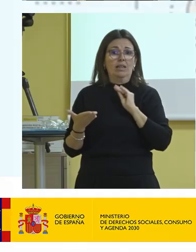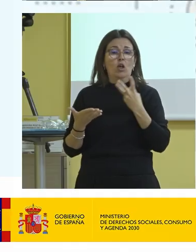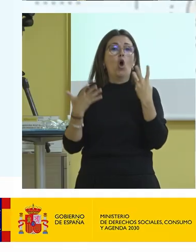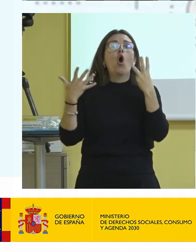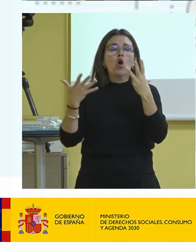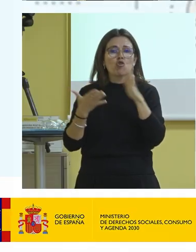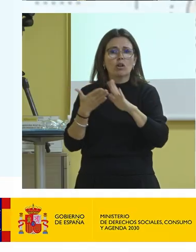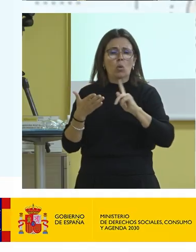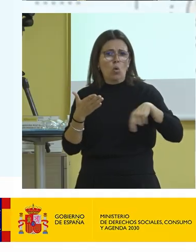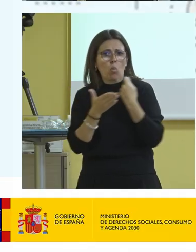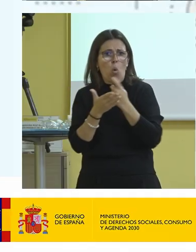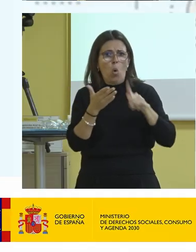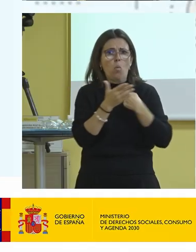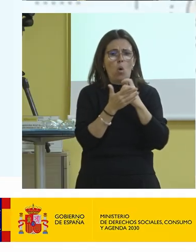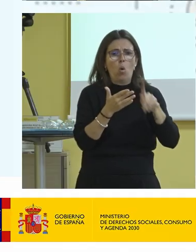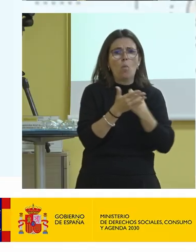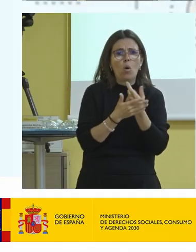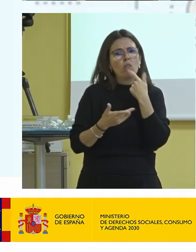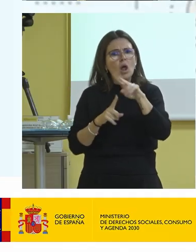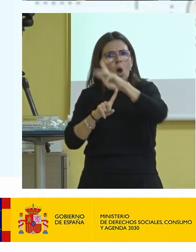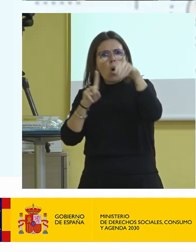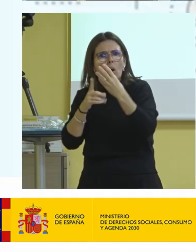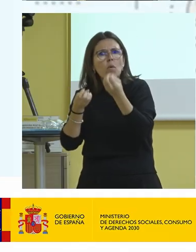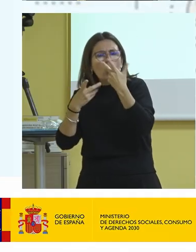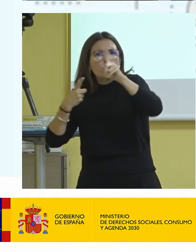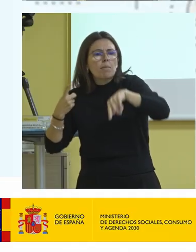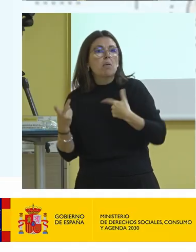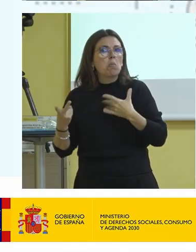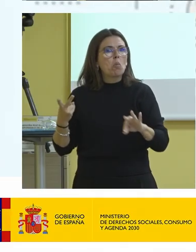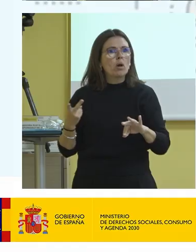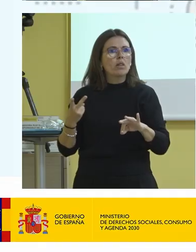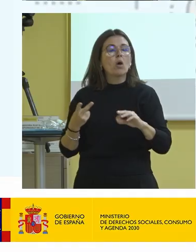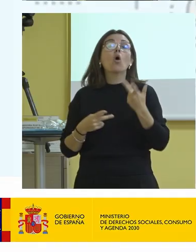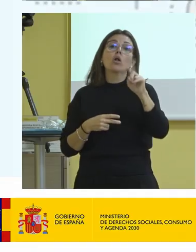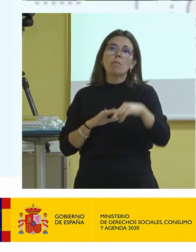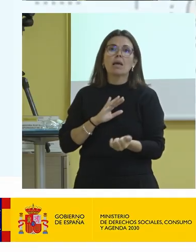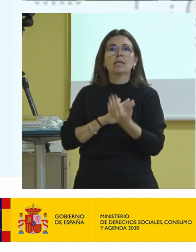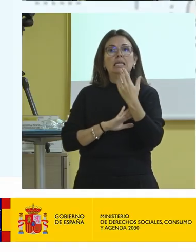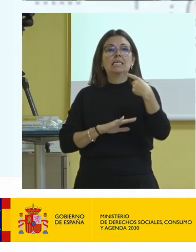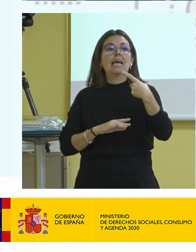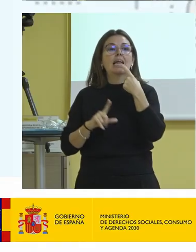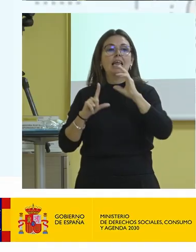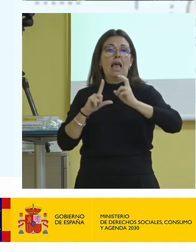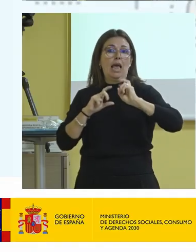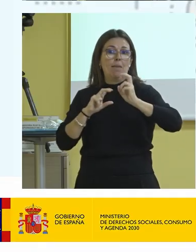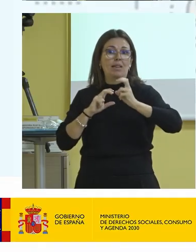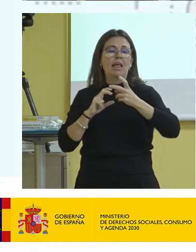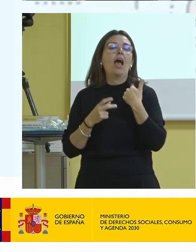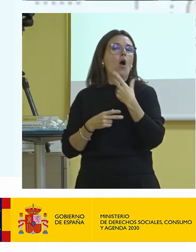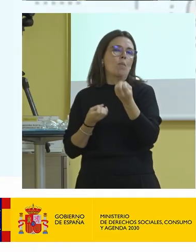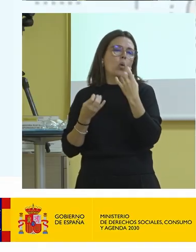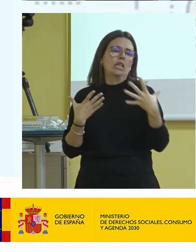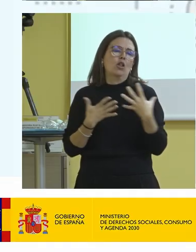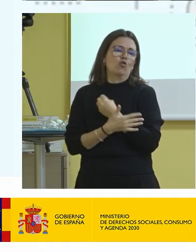artículos, se gastará una pasta o dirá, mira, esta página web me lo cuenta también. O ChatGPT, que ahora tenemos ahí a ChatGPT que te cuenta las cosas súper bien,